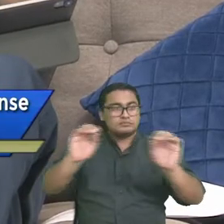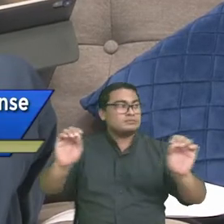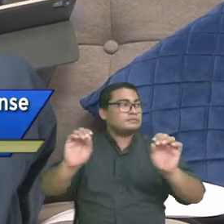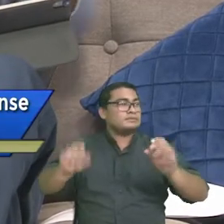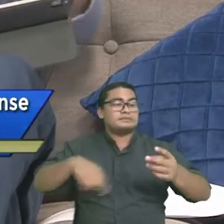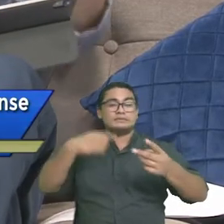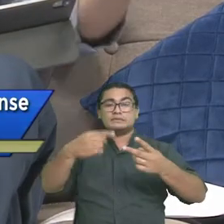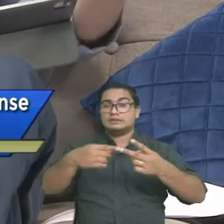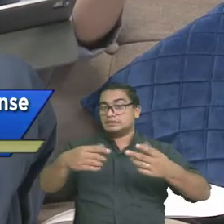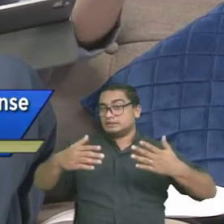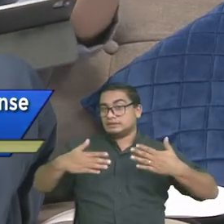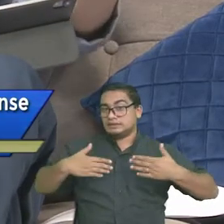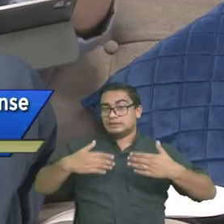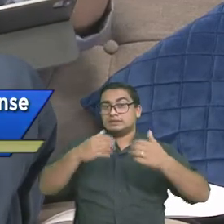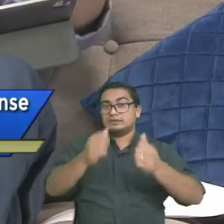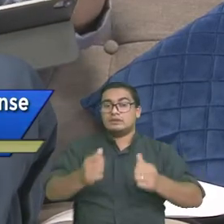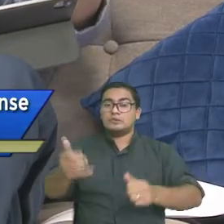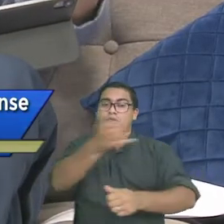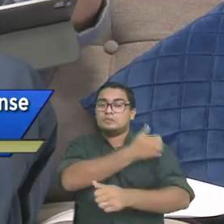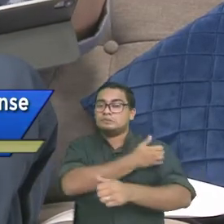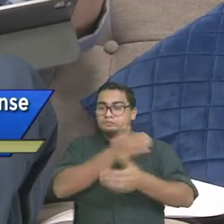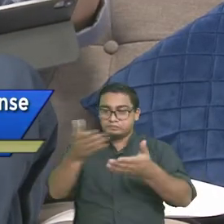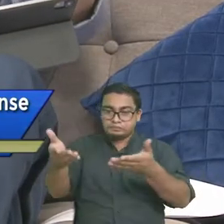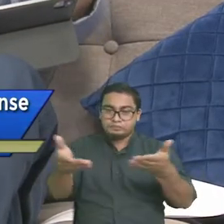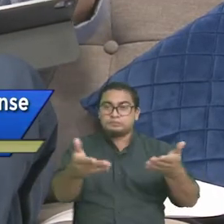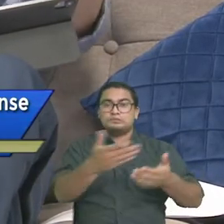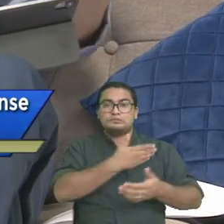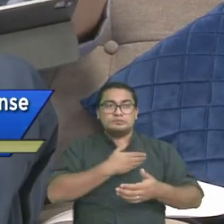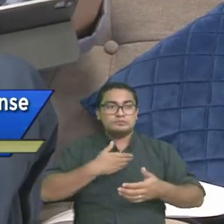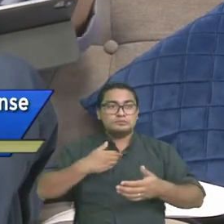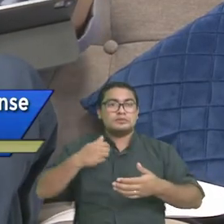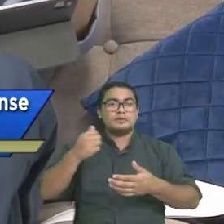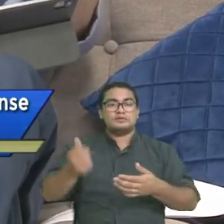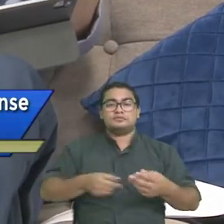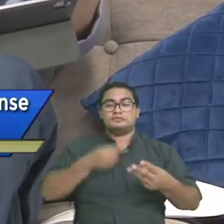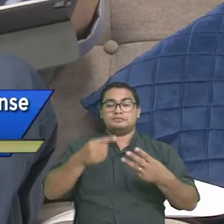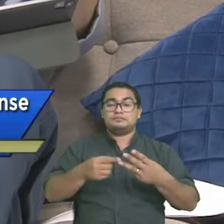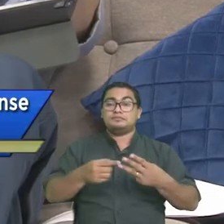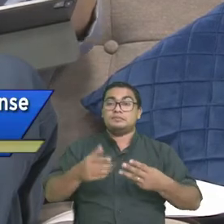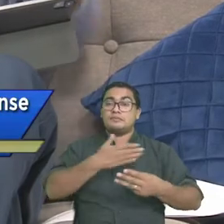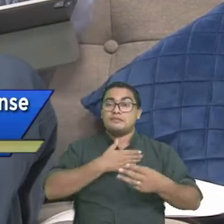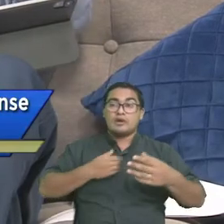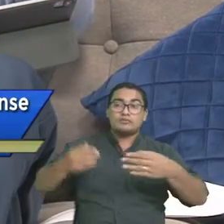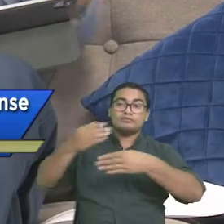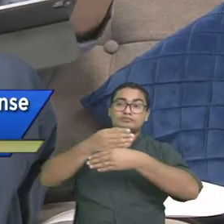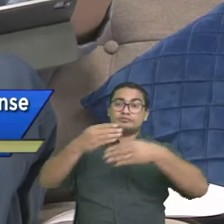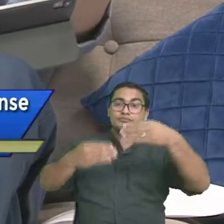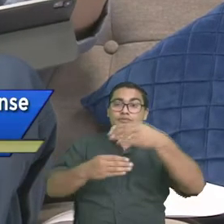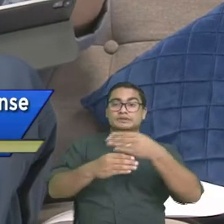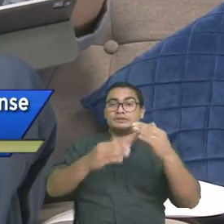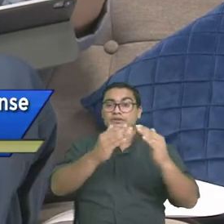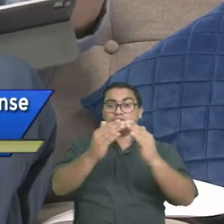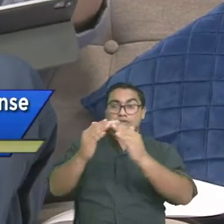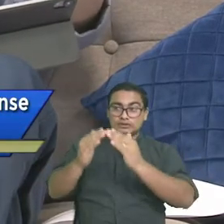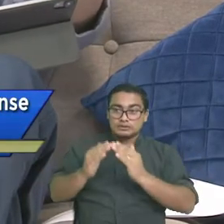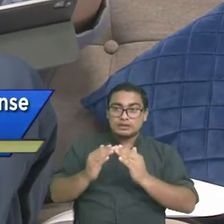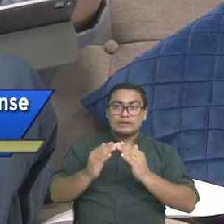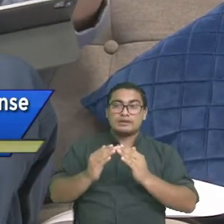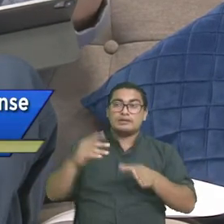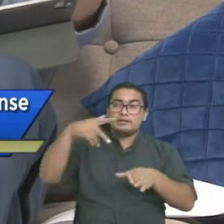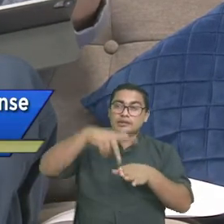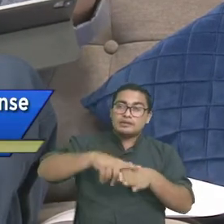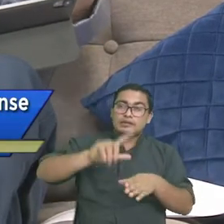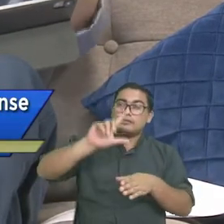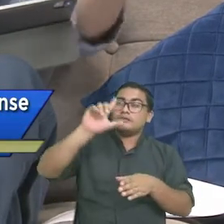gratuita, mejor infraestructura tanto en las ciudades como en nuestras zonas rurales, mayor